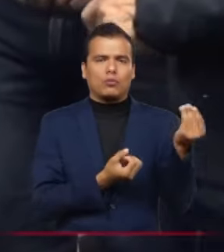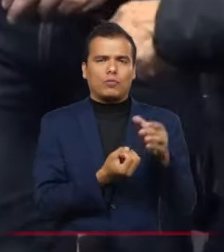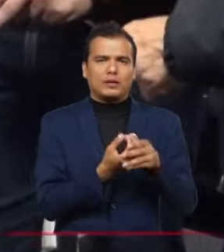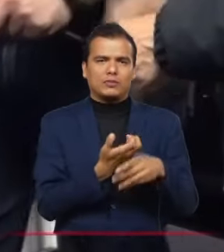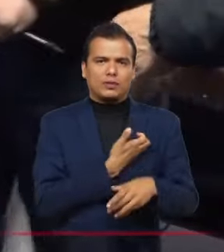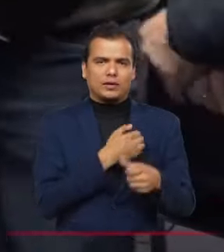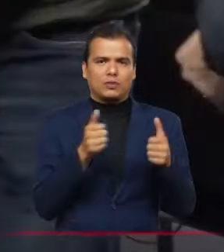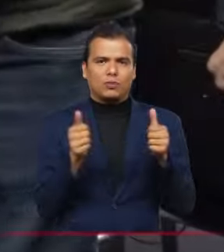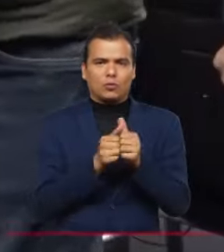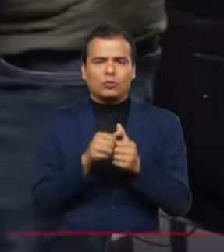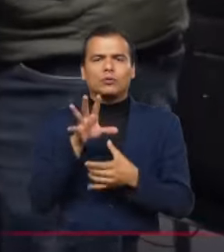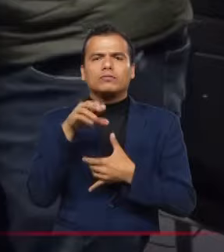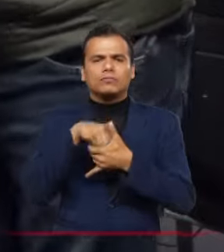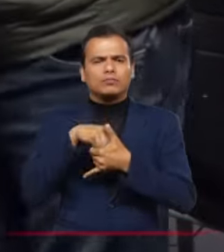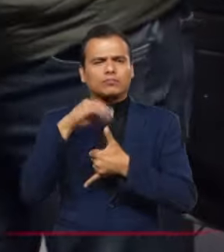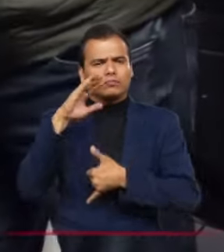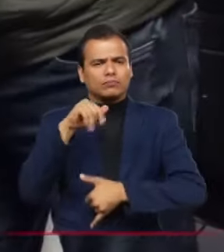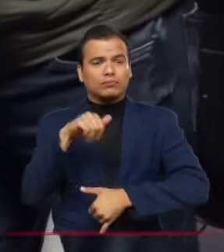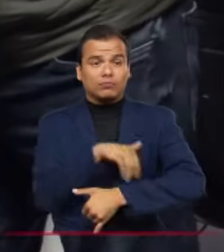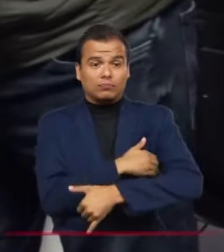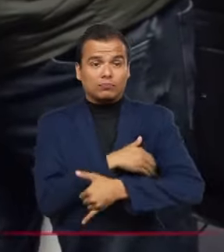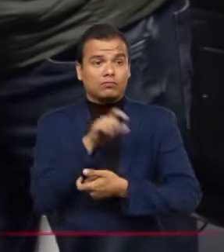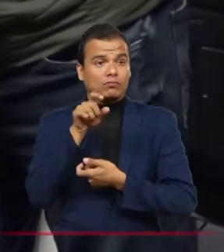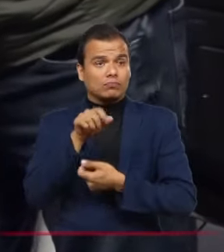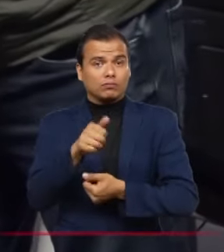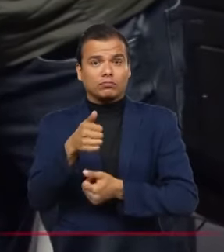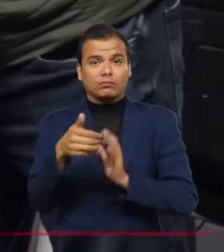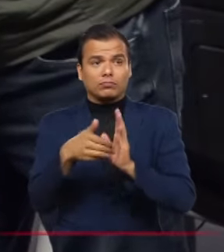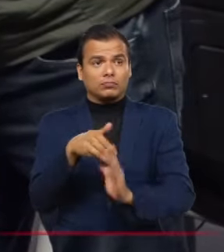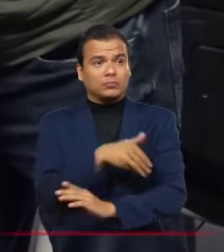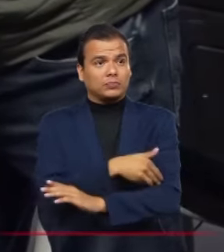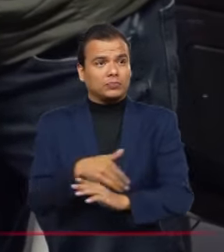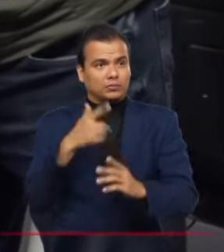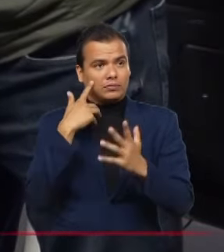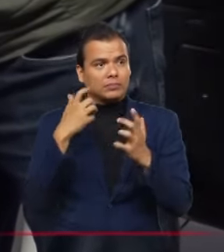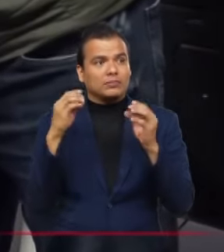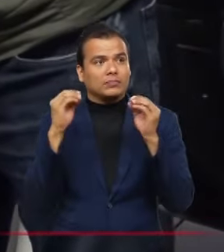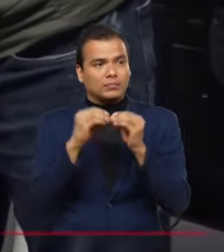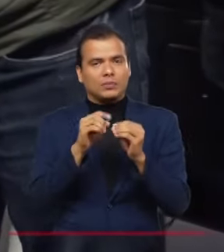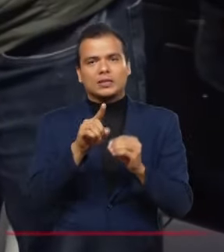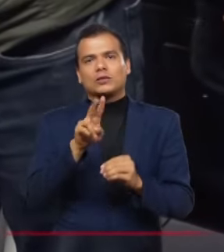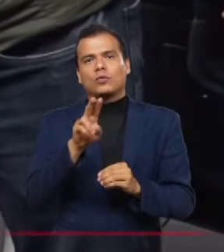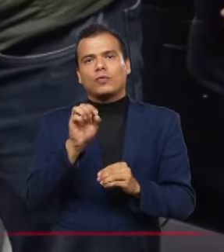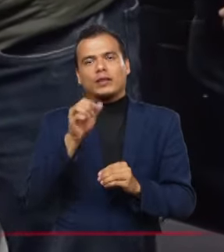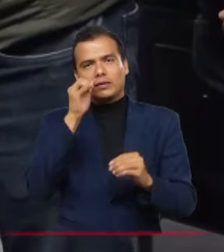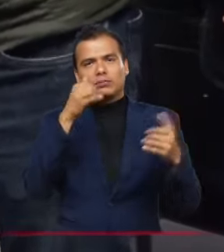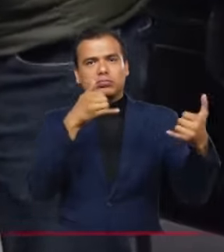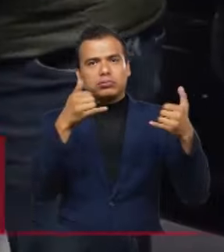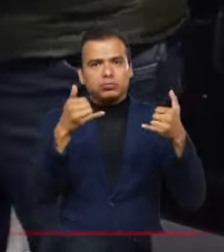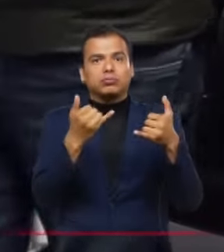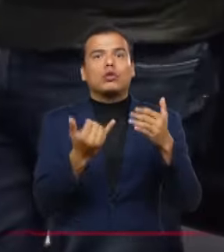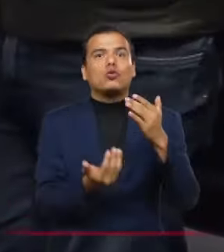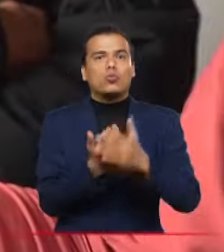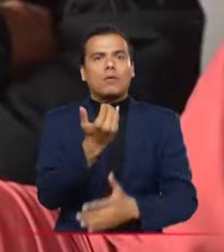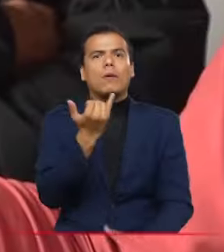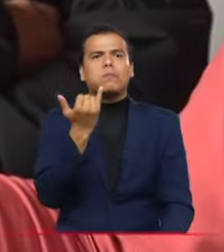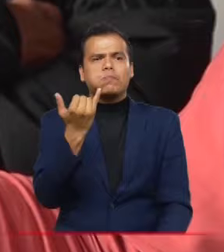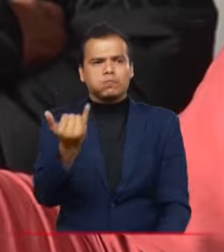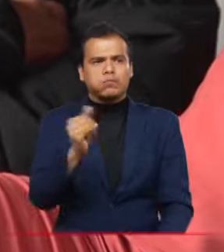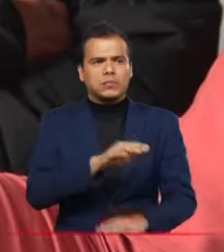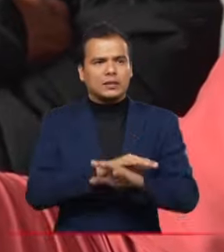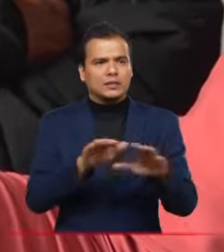Alcaldía y el Ministerio del Interior por cerca de 10 mil millones de pesos, se busca instalar 120 cámaras de vigilancia más. Las cámaras